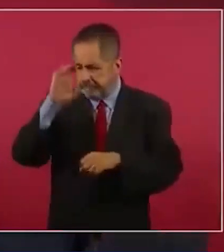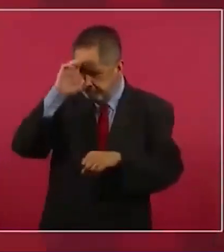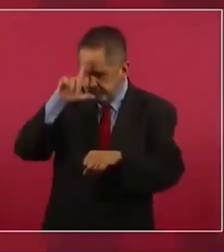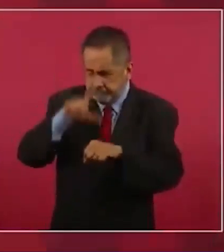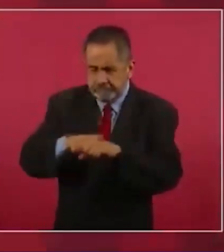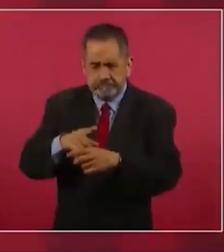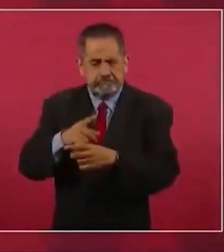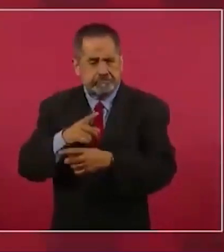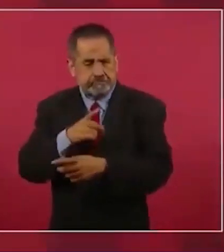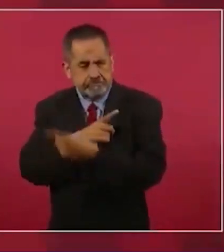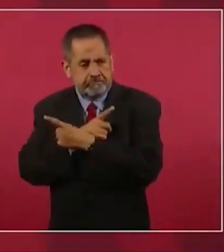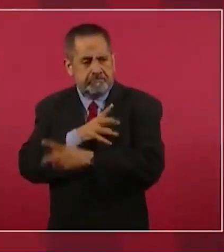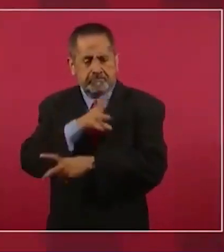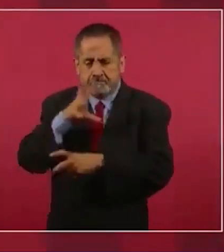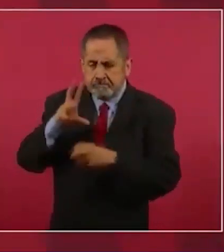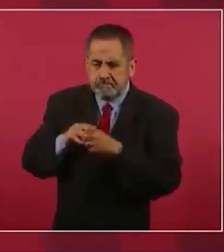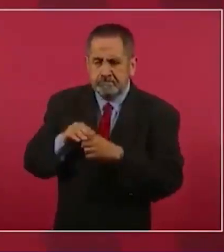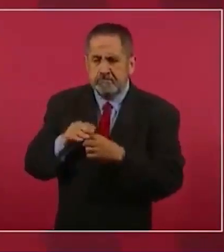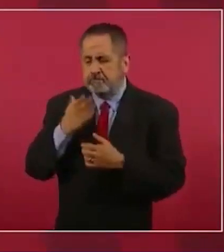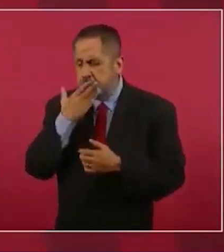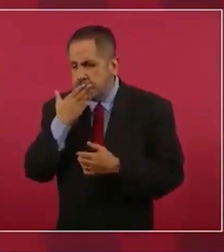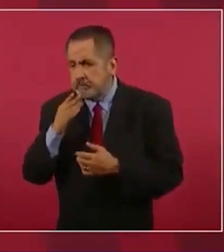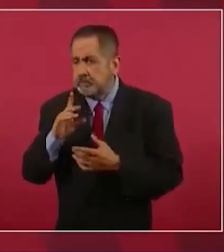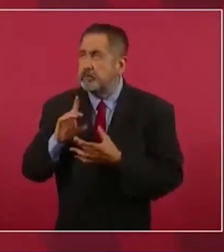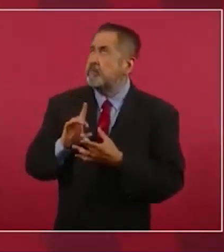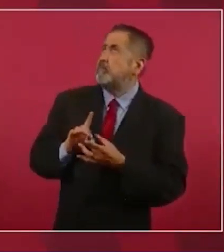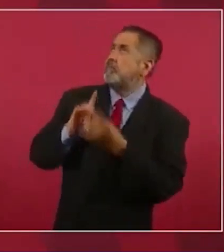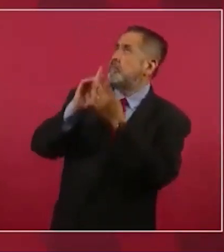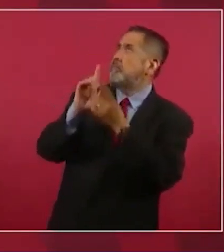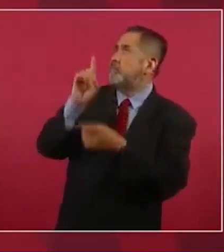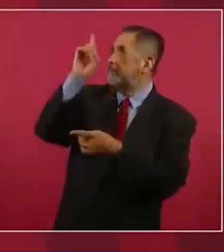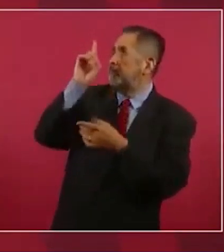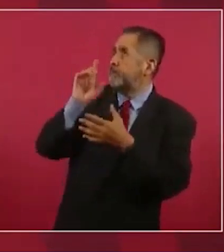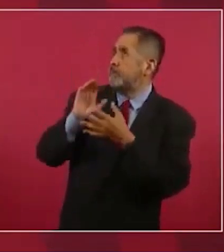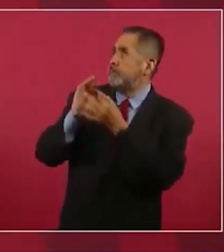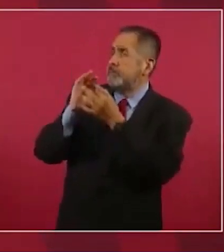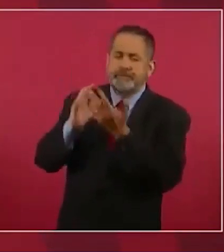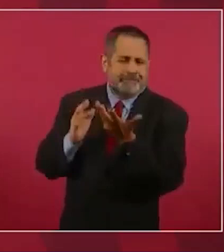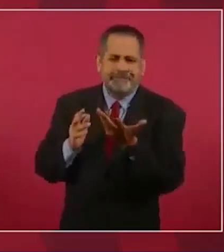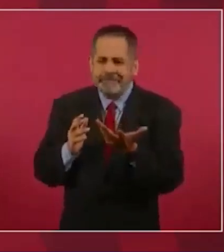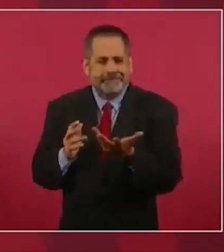culturales, morales, espirituales.